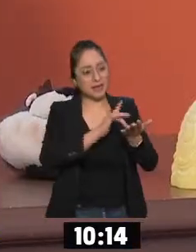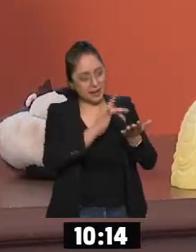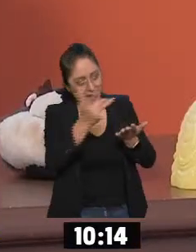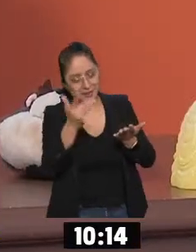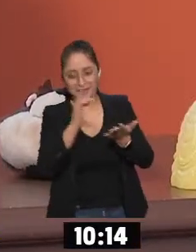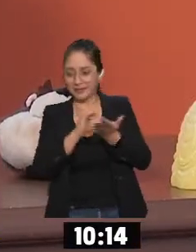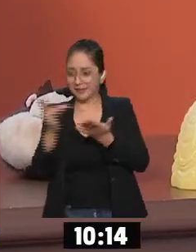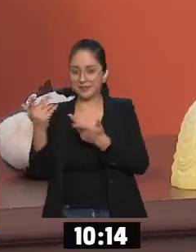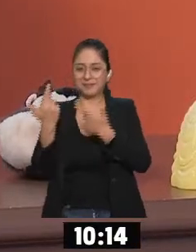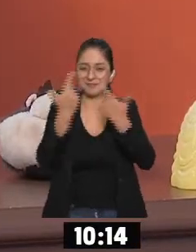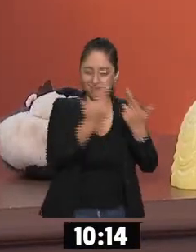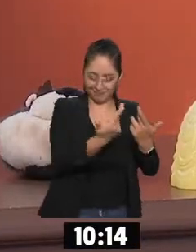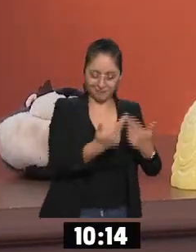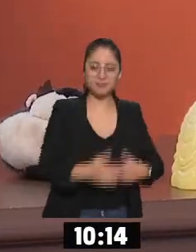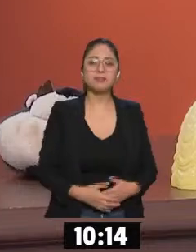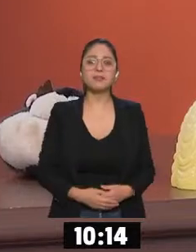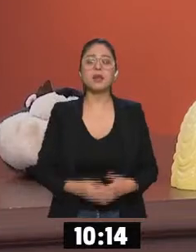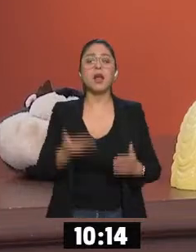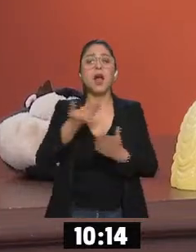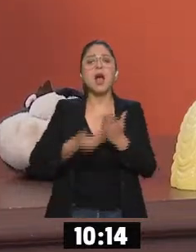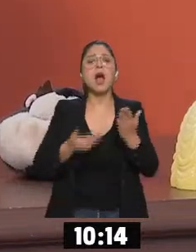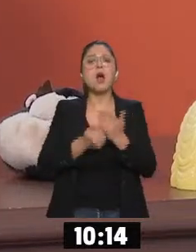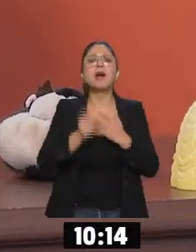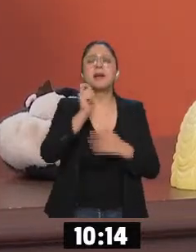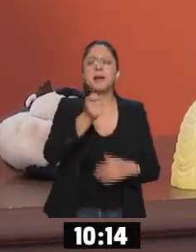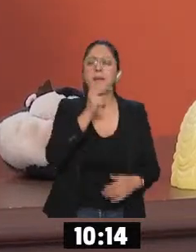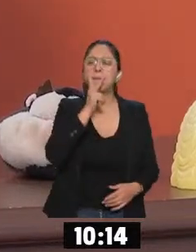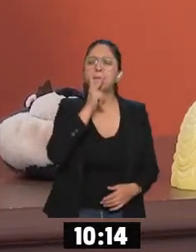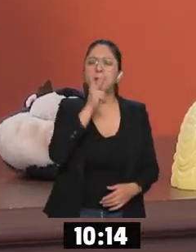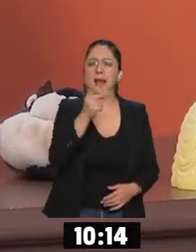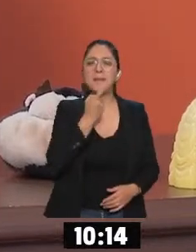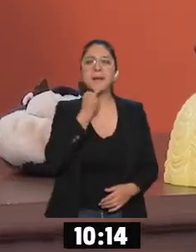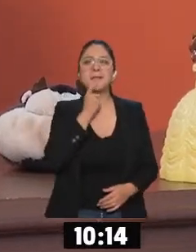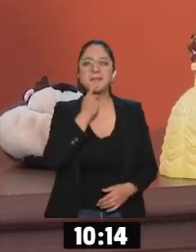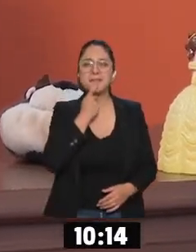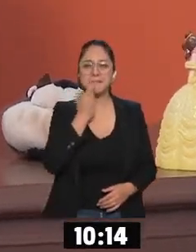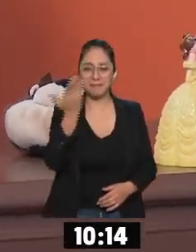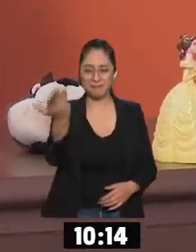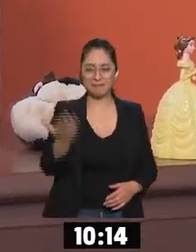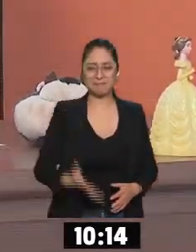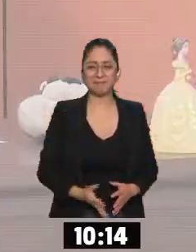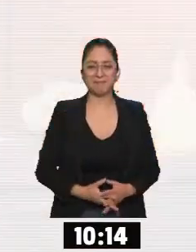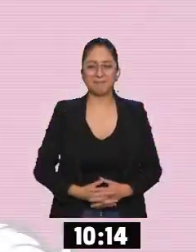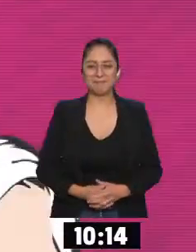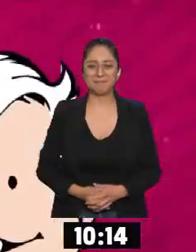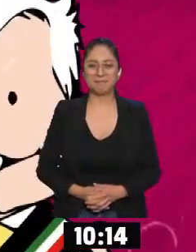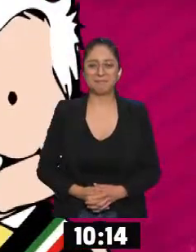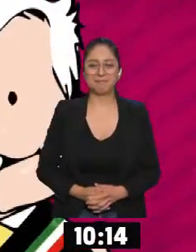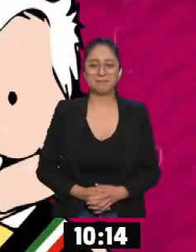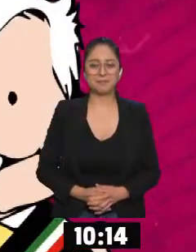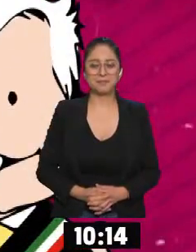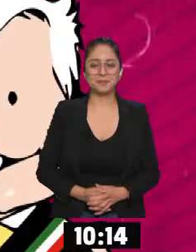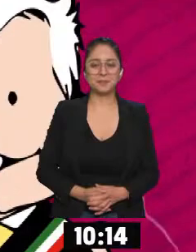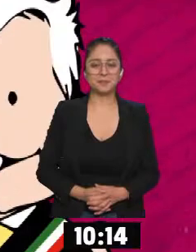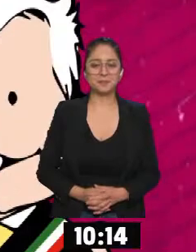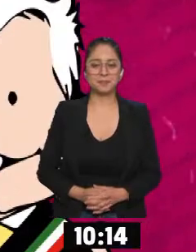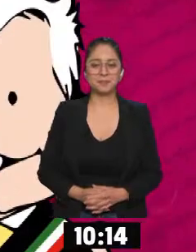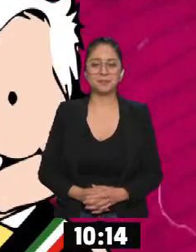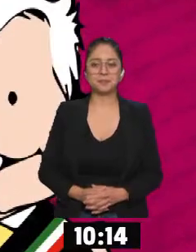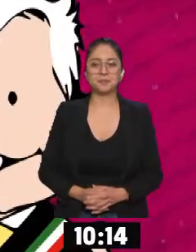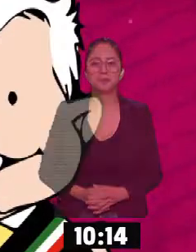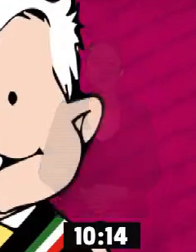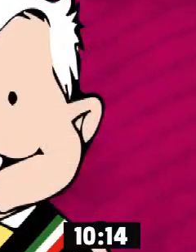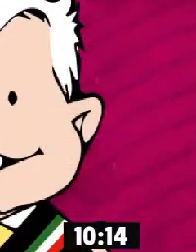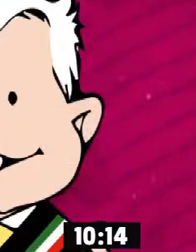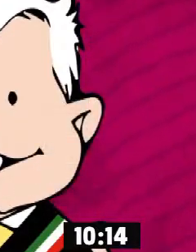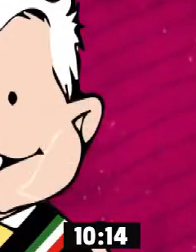Oigan, vámonos con nuestro peje refranario. A ver, ahora qué dijo. Venga. Gracias.